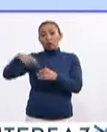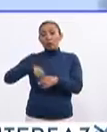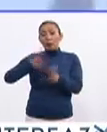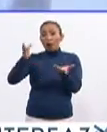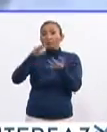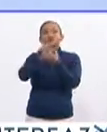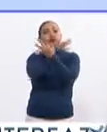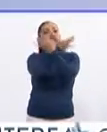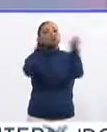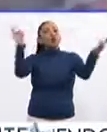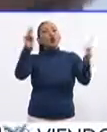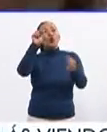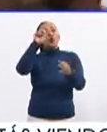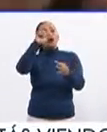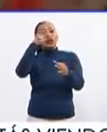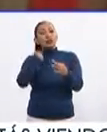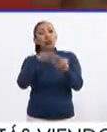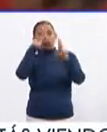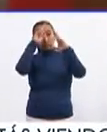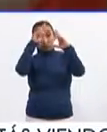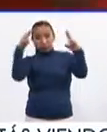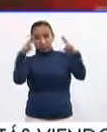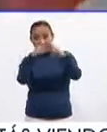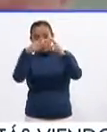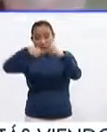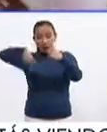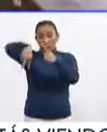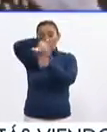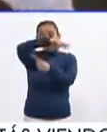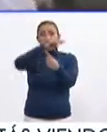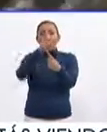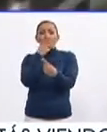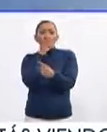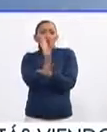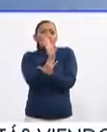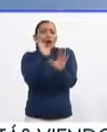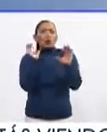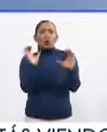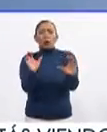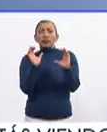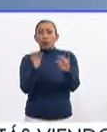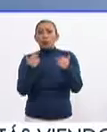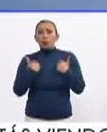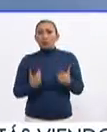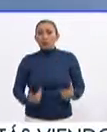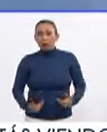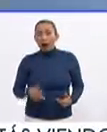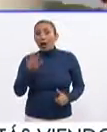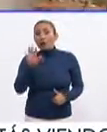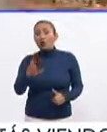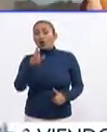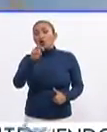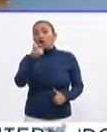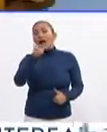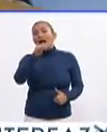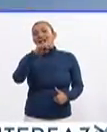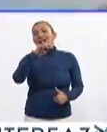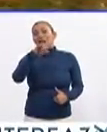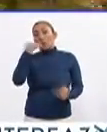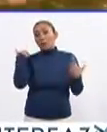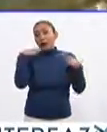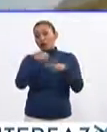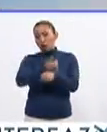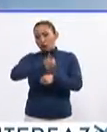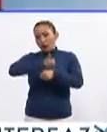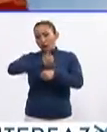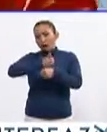la declaratoria de la UNESCO de la ceremonia ritual de los voladores como patrimonio inmaterial de la humanidad, Rogaciano Ramos Jiménez, maestro